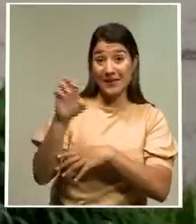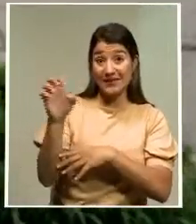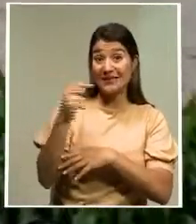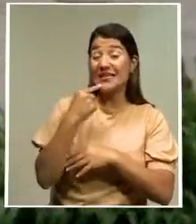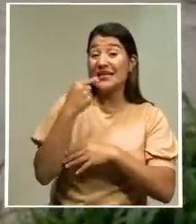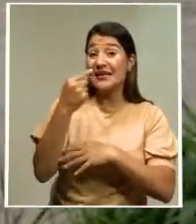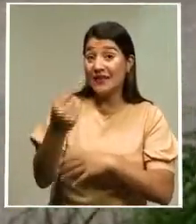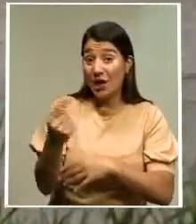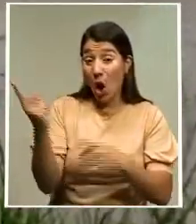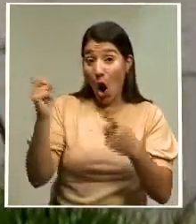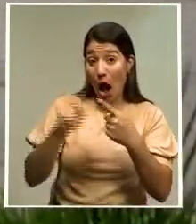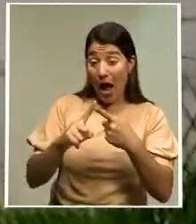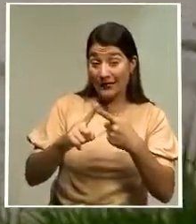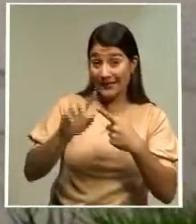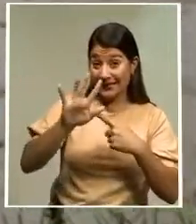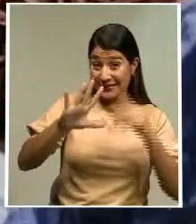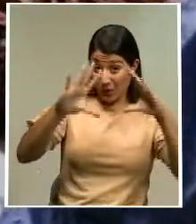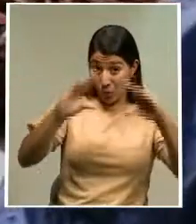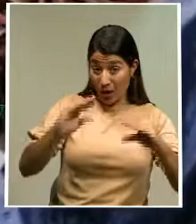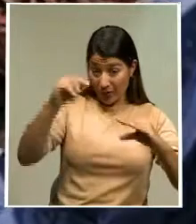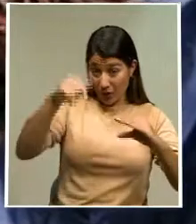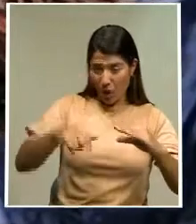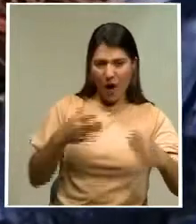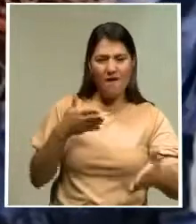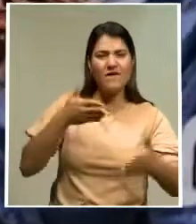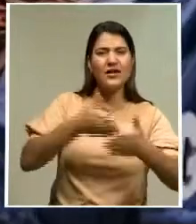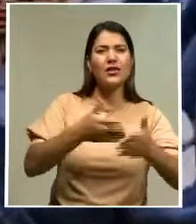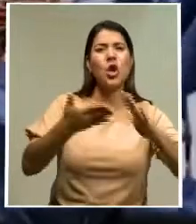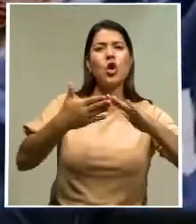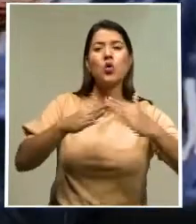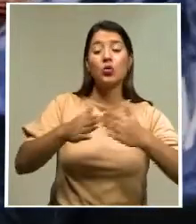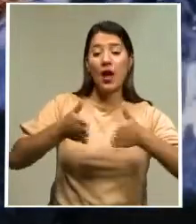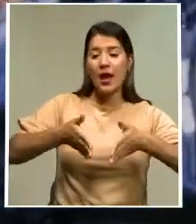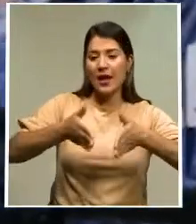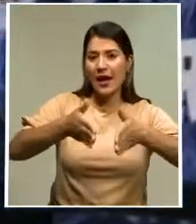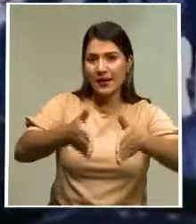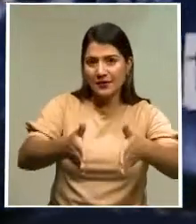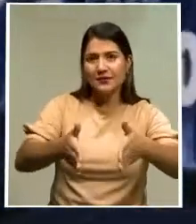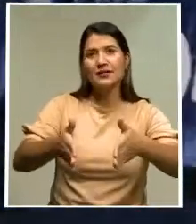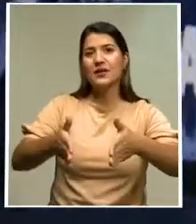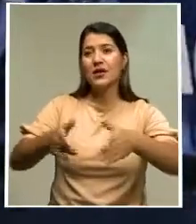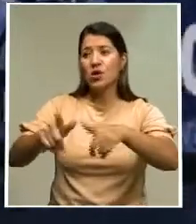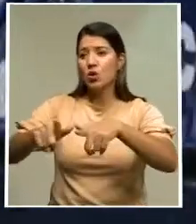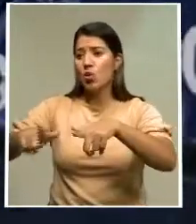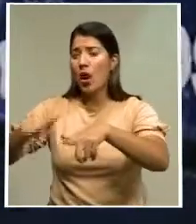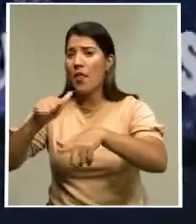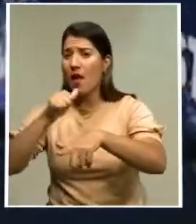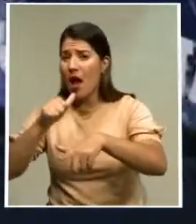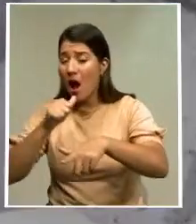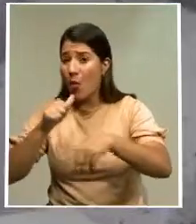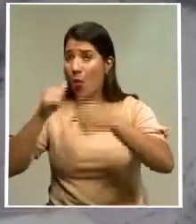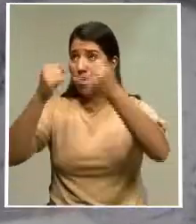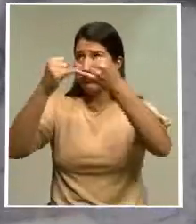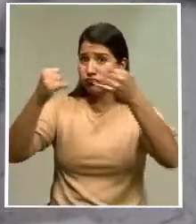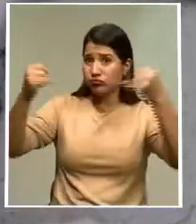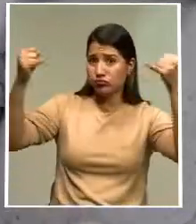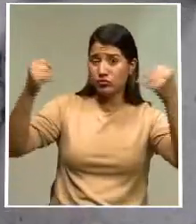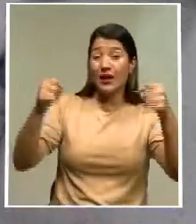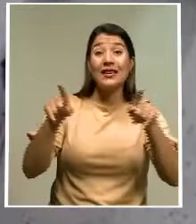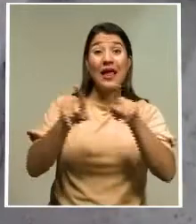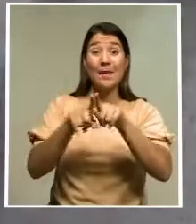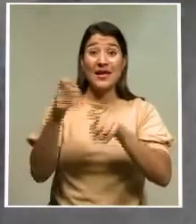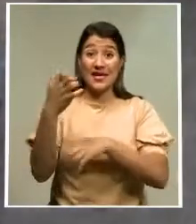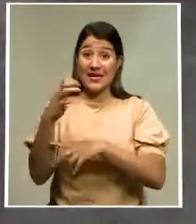tarde afectaciones en comunidades, carreteras, acueductos y tendido eléctrico. Además, se mantienen 15 personas en un